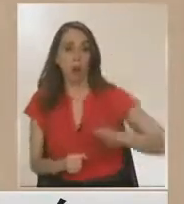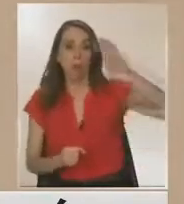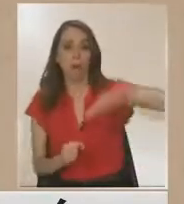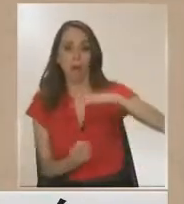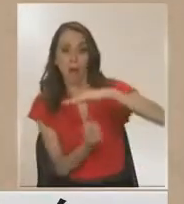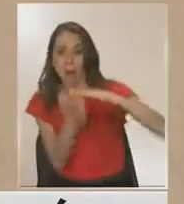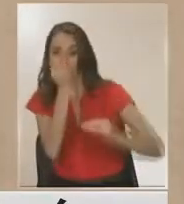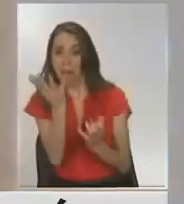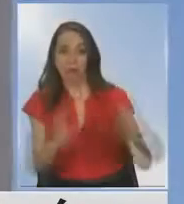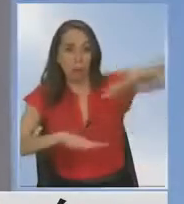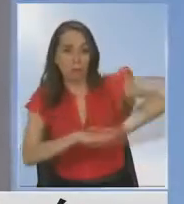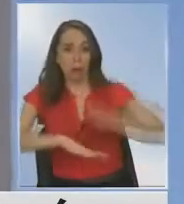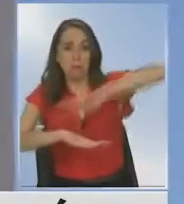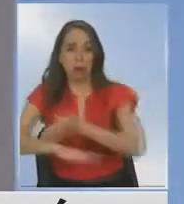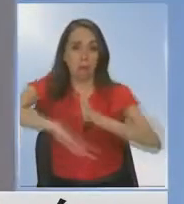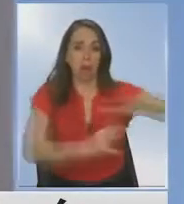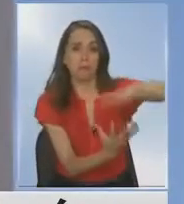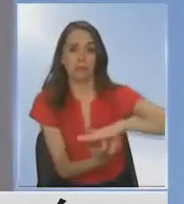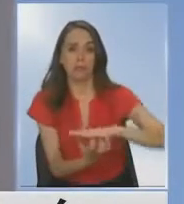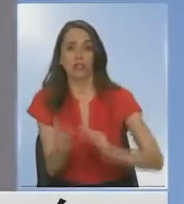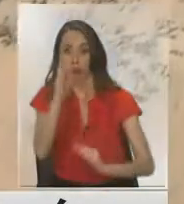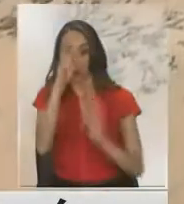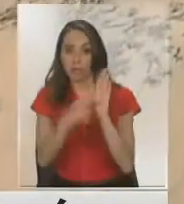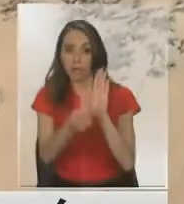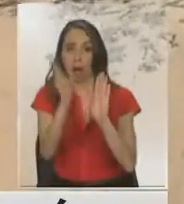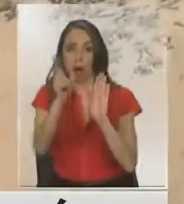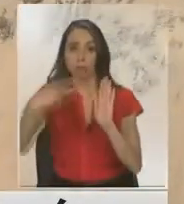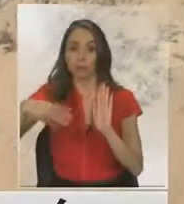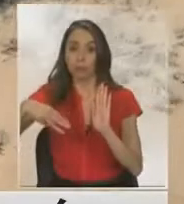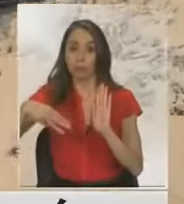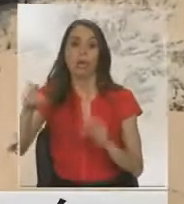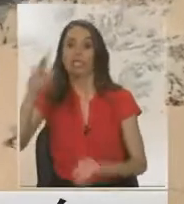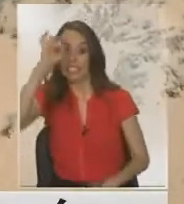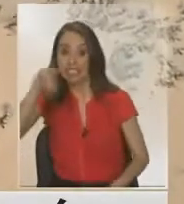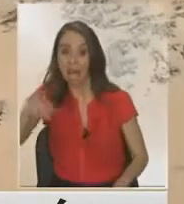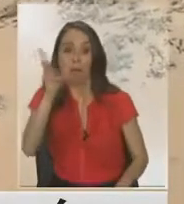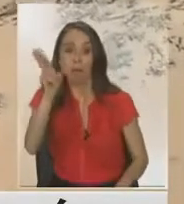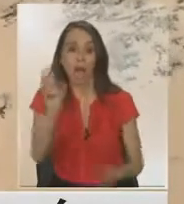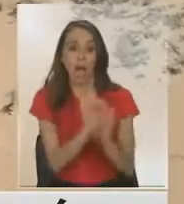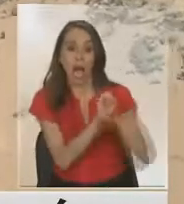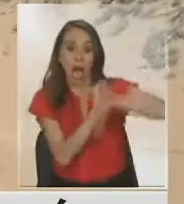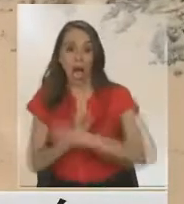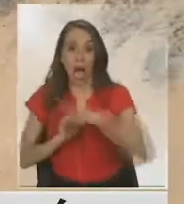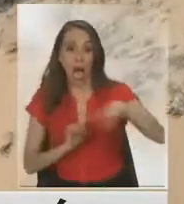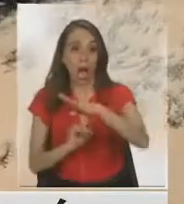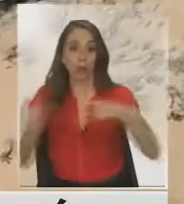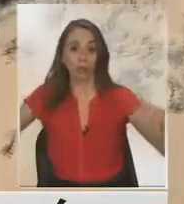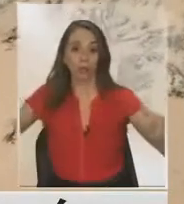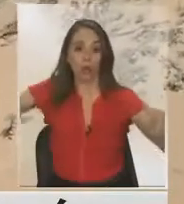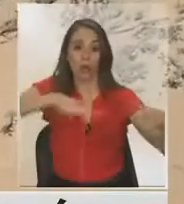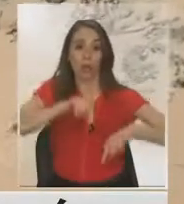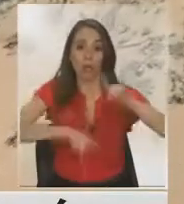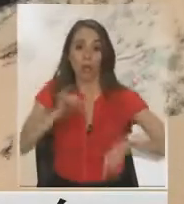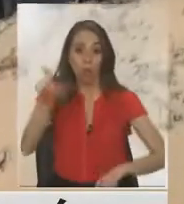de la vegetación y que no respetan la ordenanza municipal. No sé si ustedes conocen que está prohibido el tránsito de vehículos motorizados en las dunas,